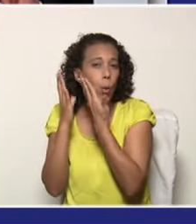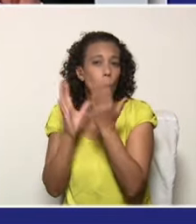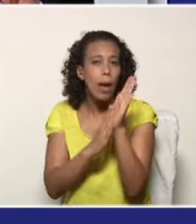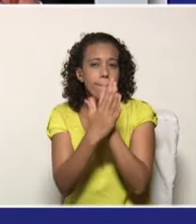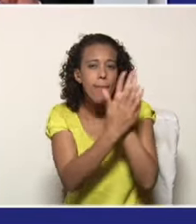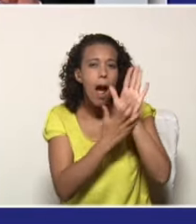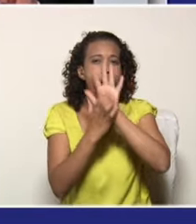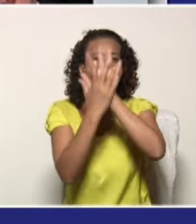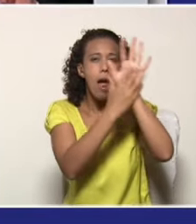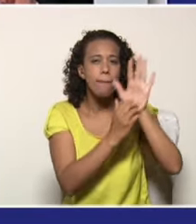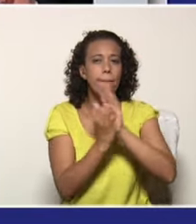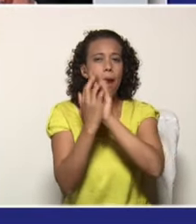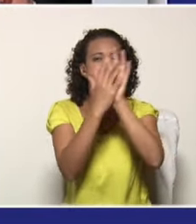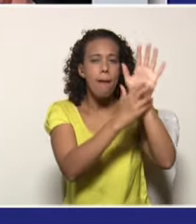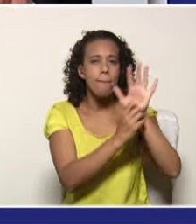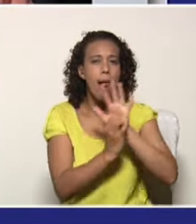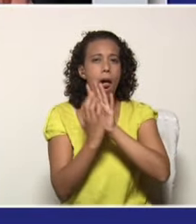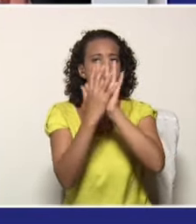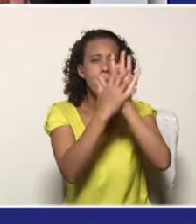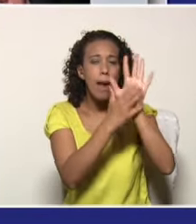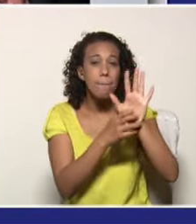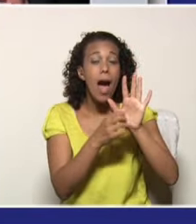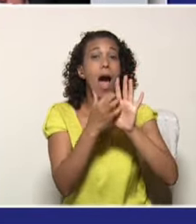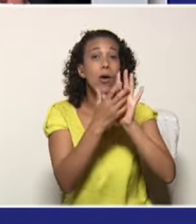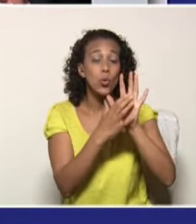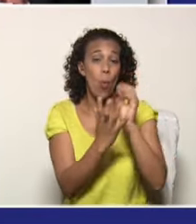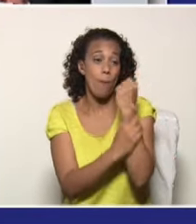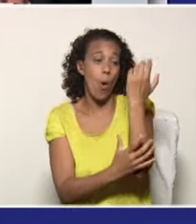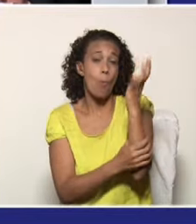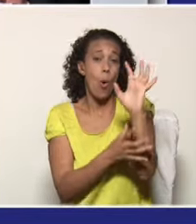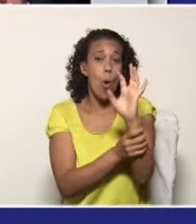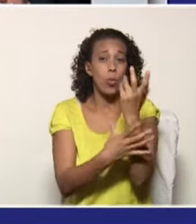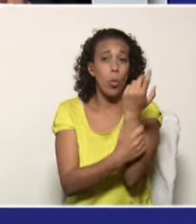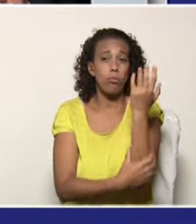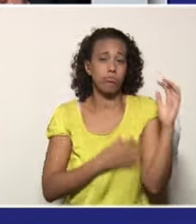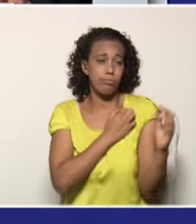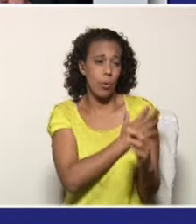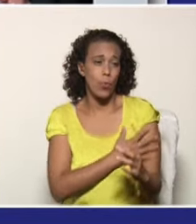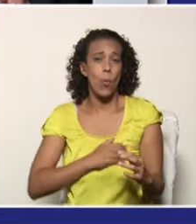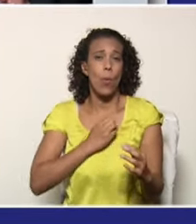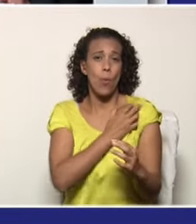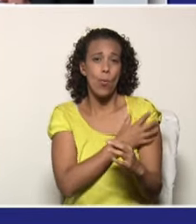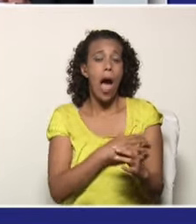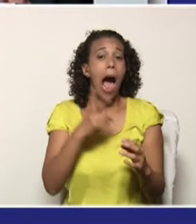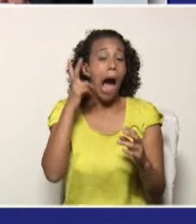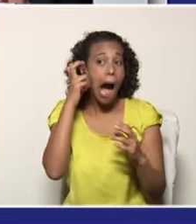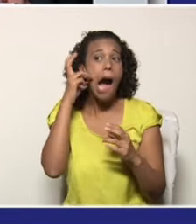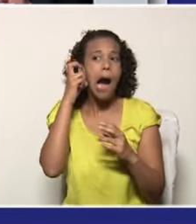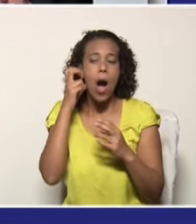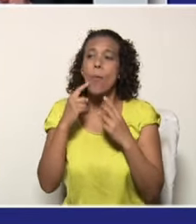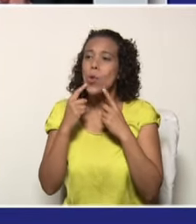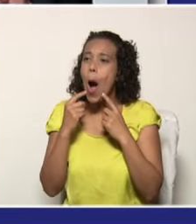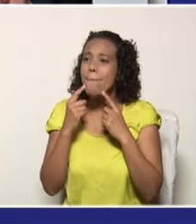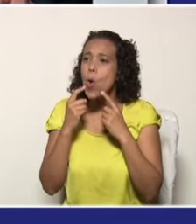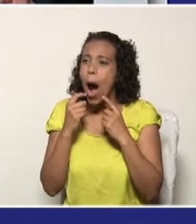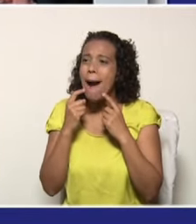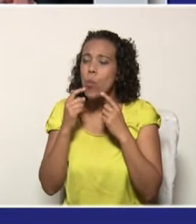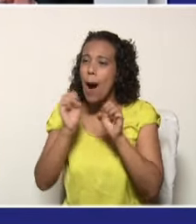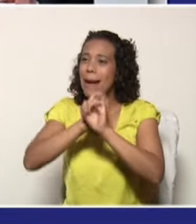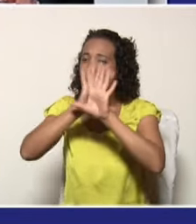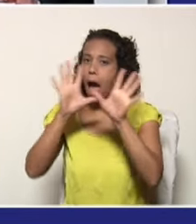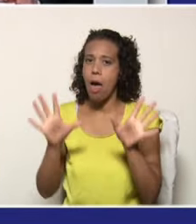de la mano, en su propio cuerpo, y si hace uso de amplificadores de sonido, hacer uso de un tono de voz